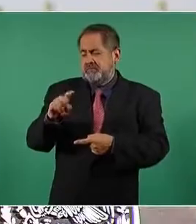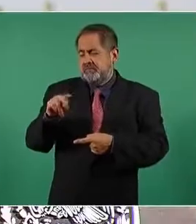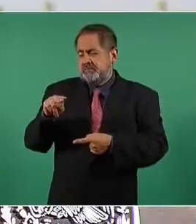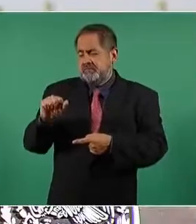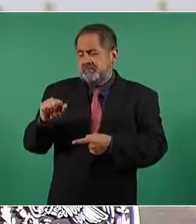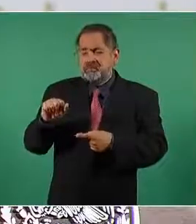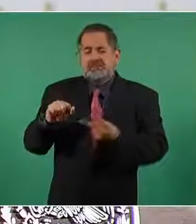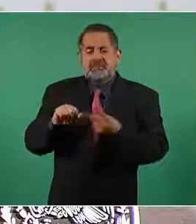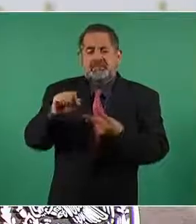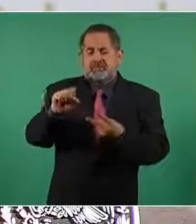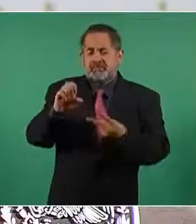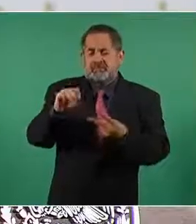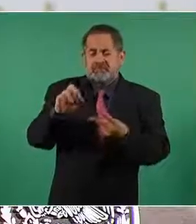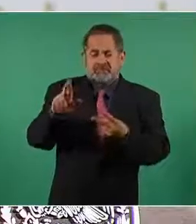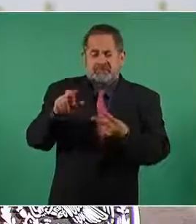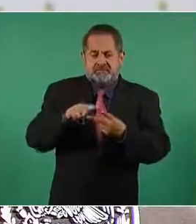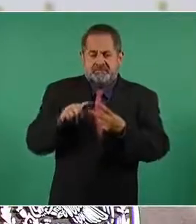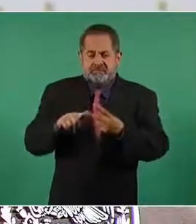Y